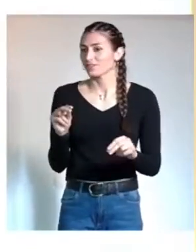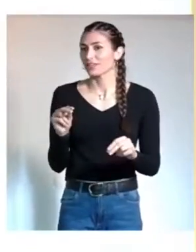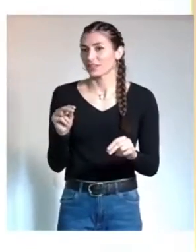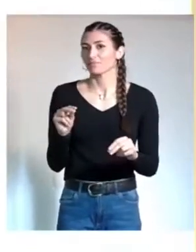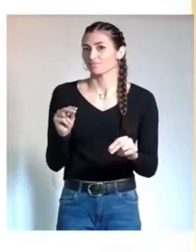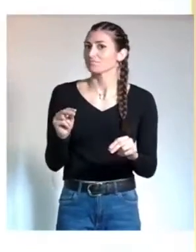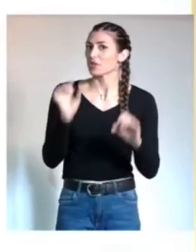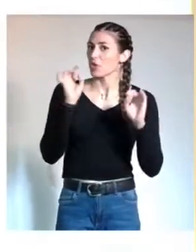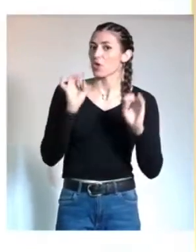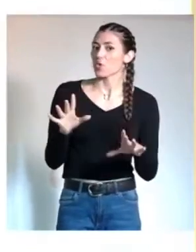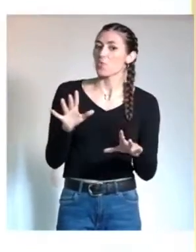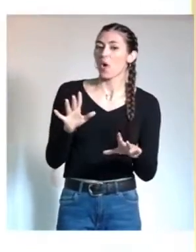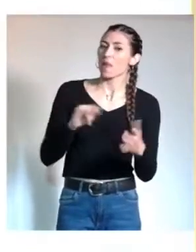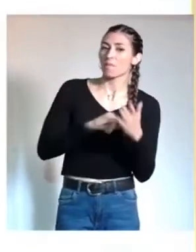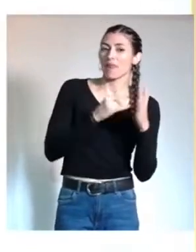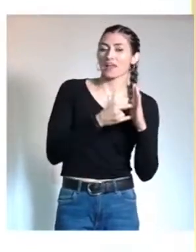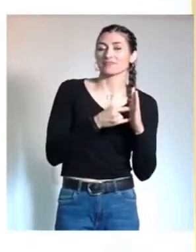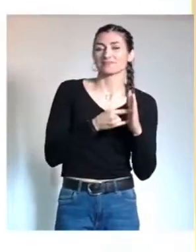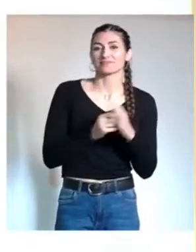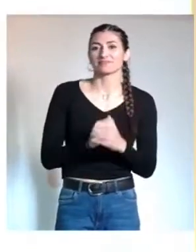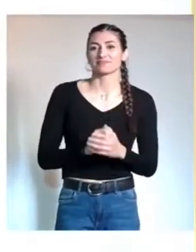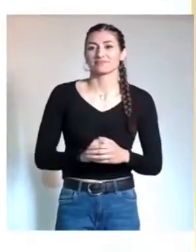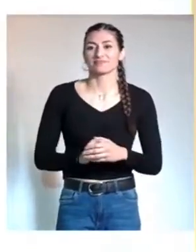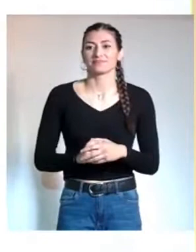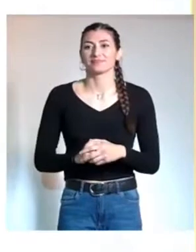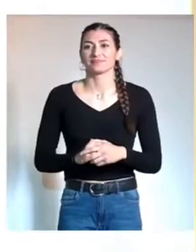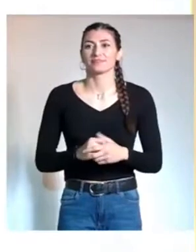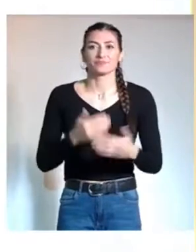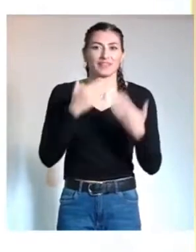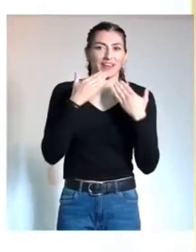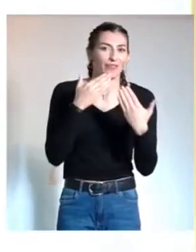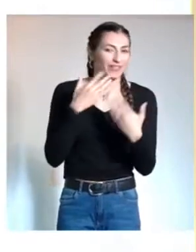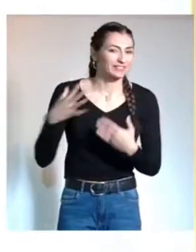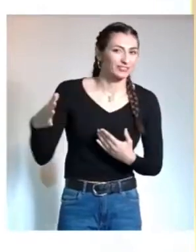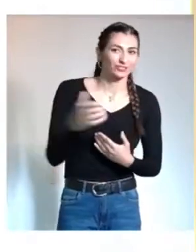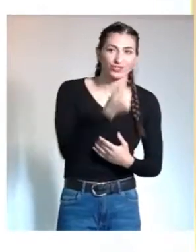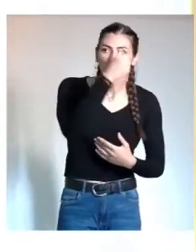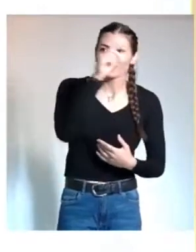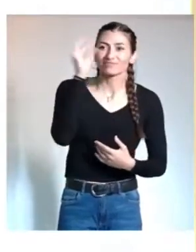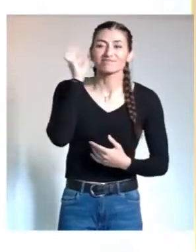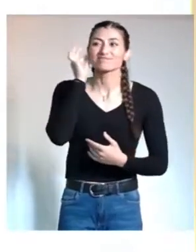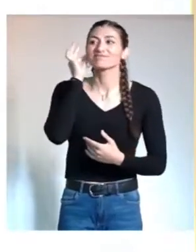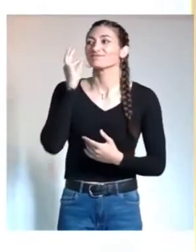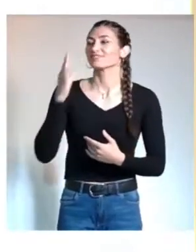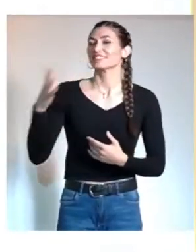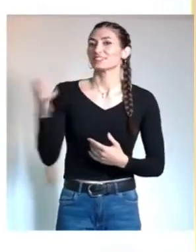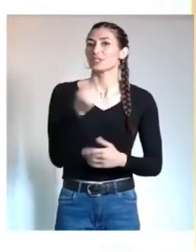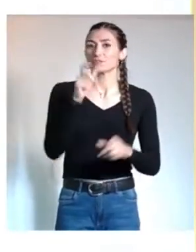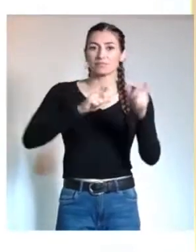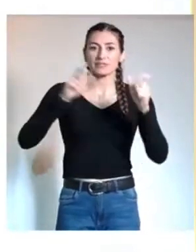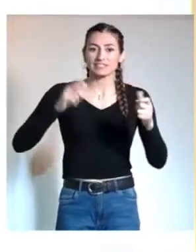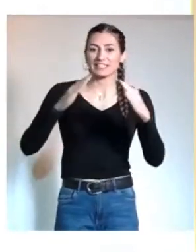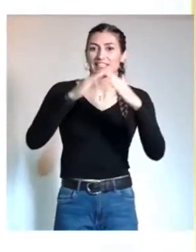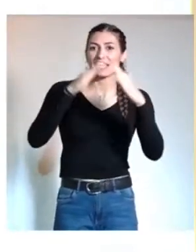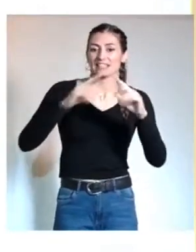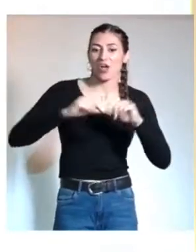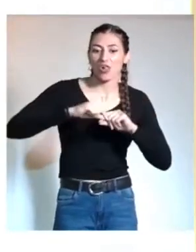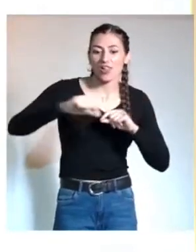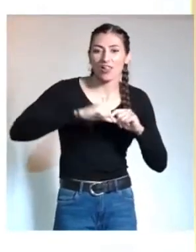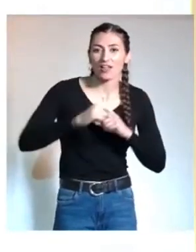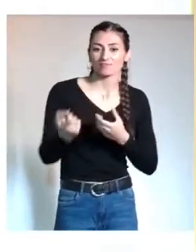teníamos previsto. Pues nada, dar muchísimas gracias a todos, a todas, a todos los que nos han seguido desde sus